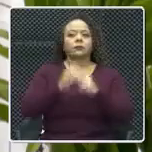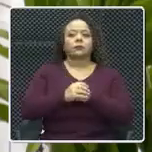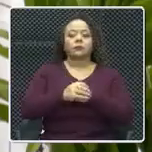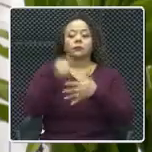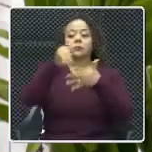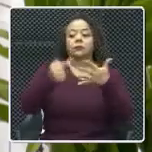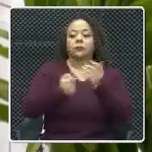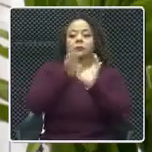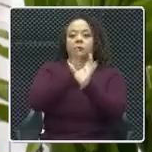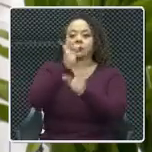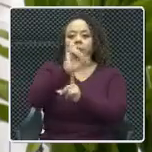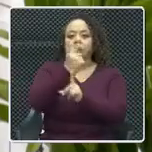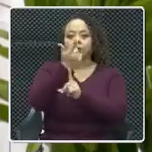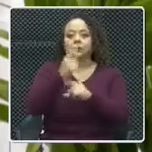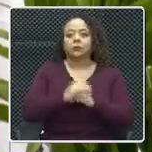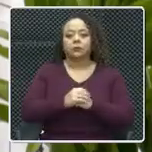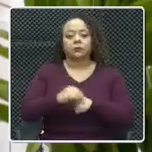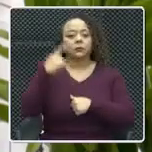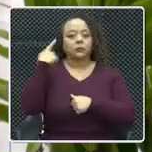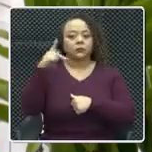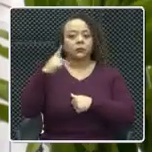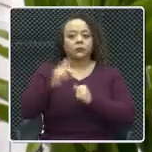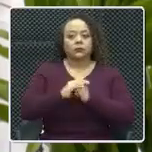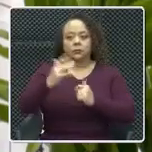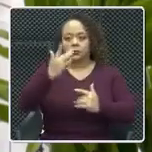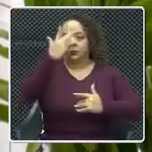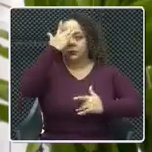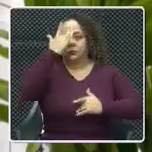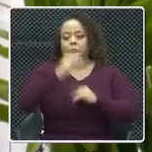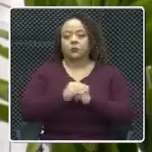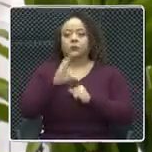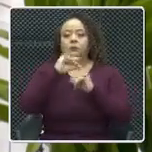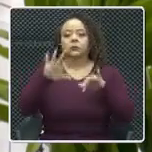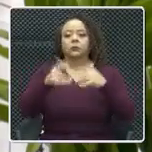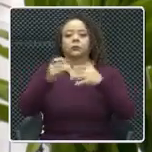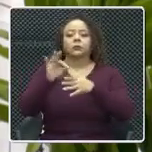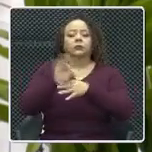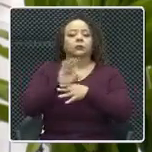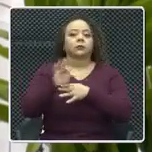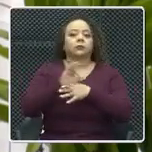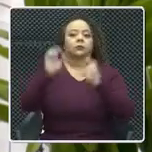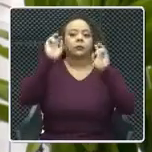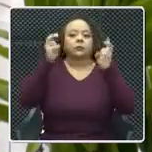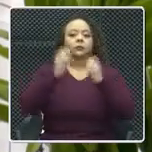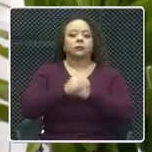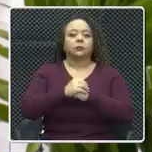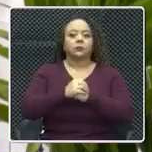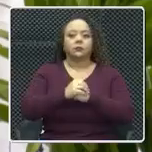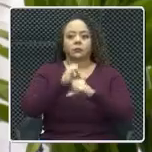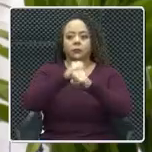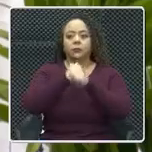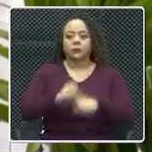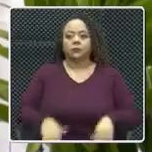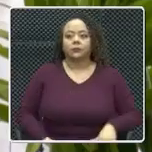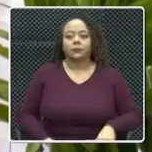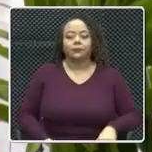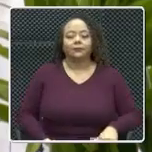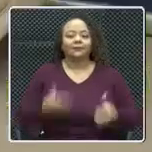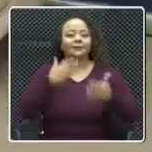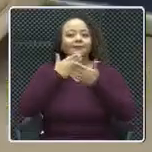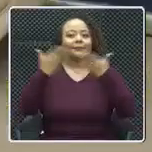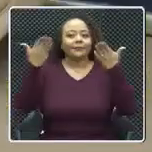factores psicosociales, los riesgos, las enfermedades y cómo funciona el tema de la póliza. Les doy la